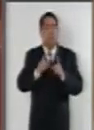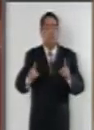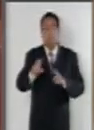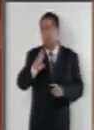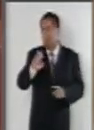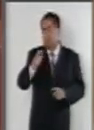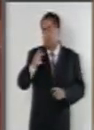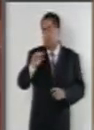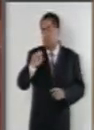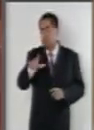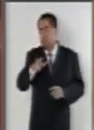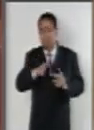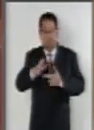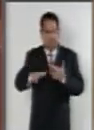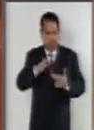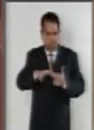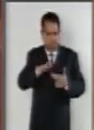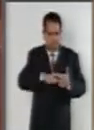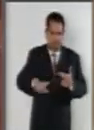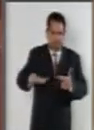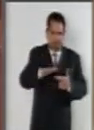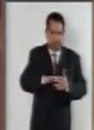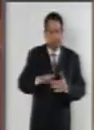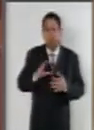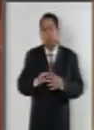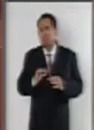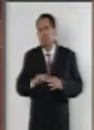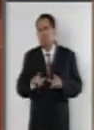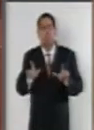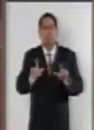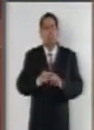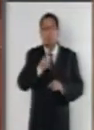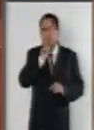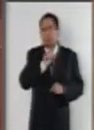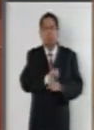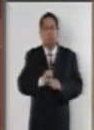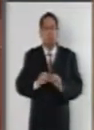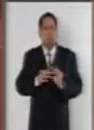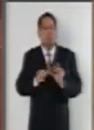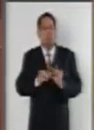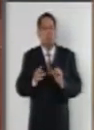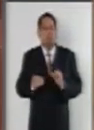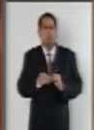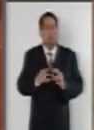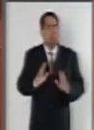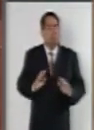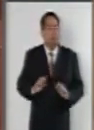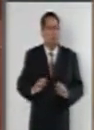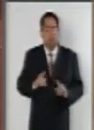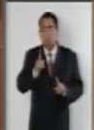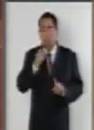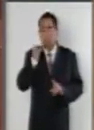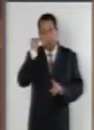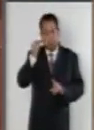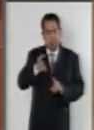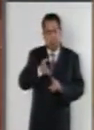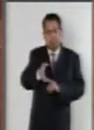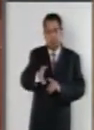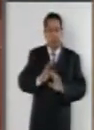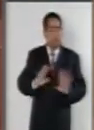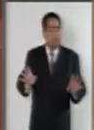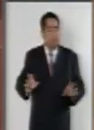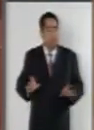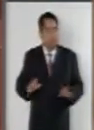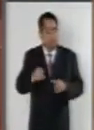regional, que no va más de un escueto diagnóstico que solo incluye una línea en relación al tema que